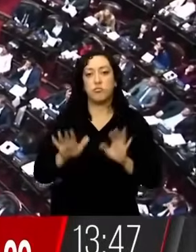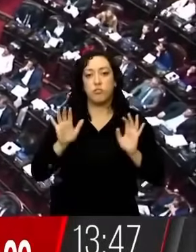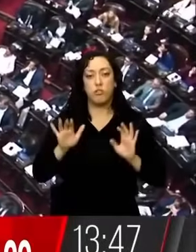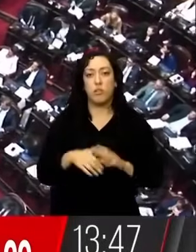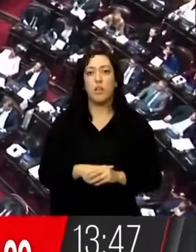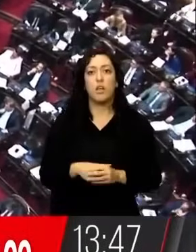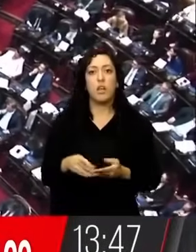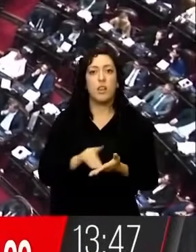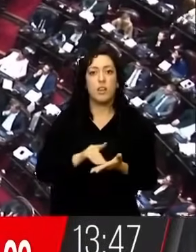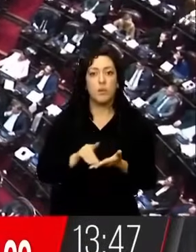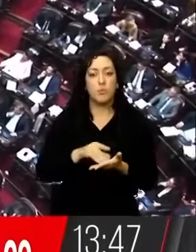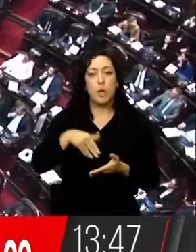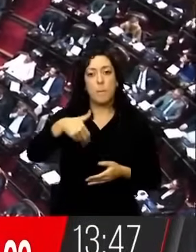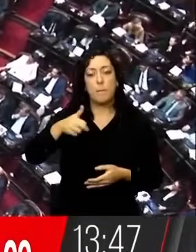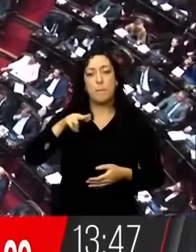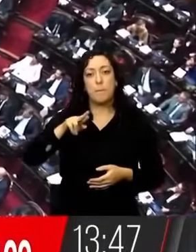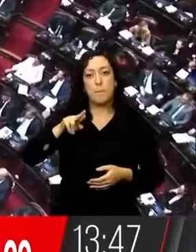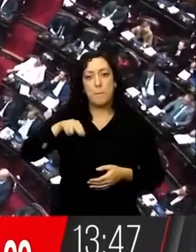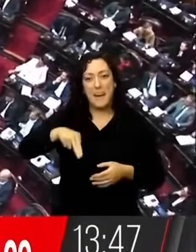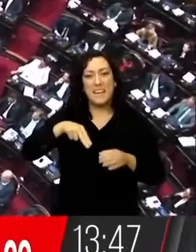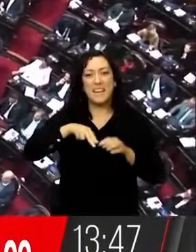Abstención. Diputado Mario Manrique.